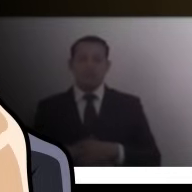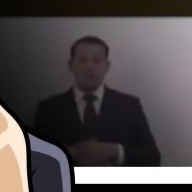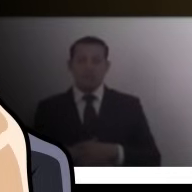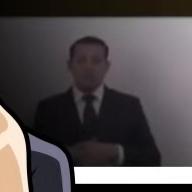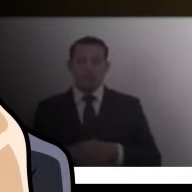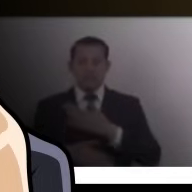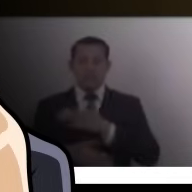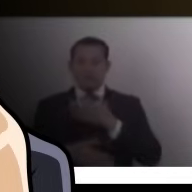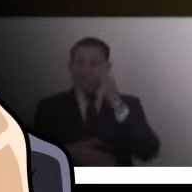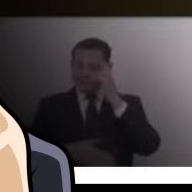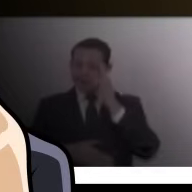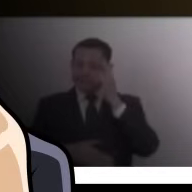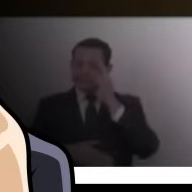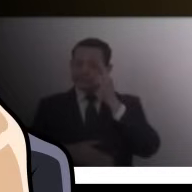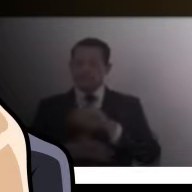Es que tienen razón.